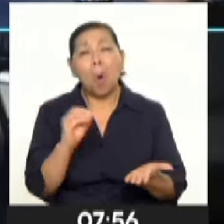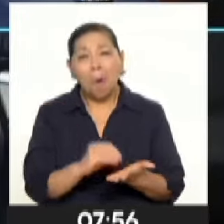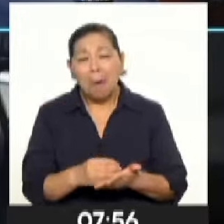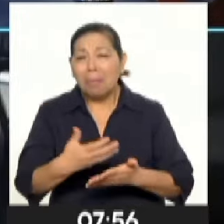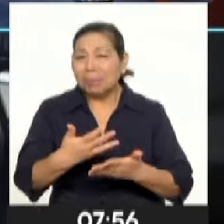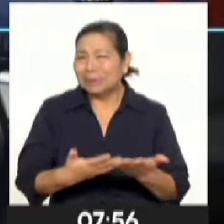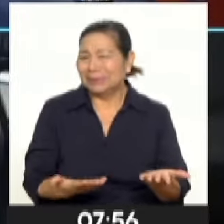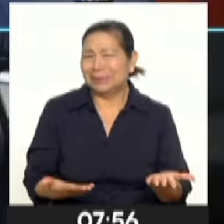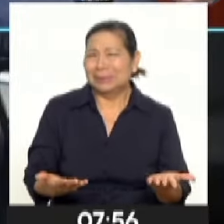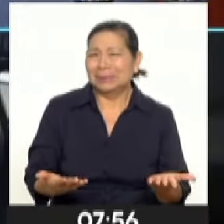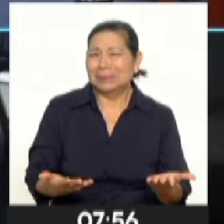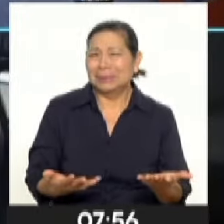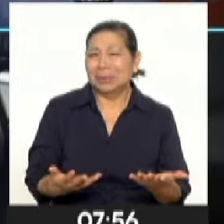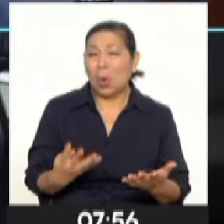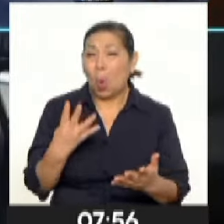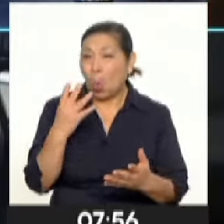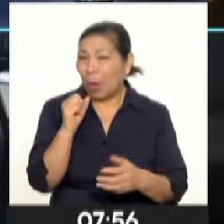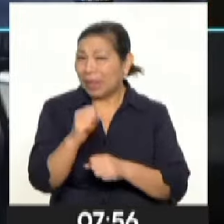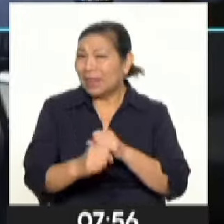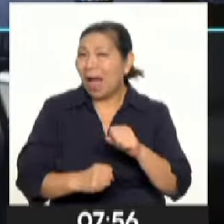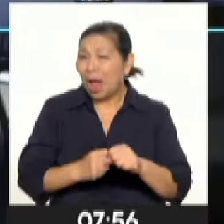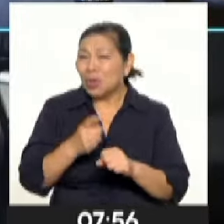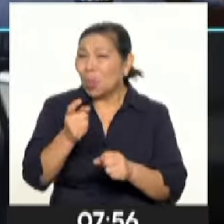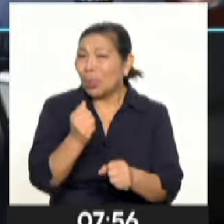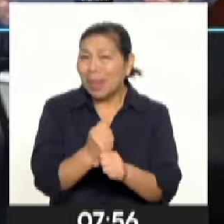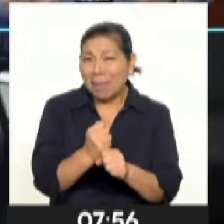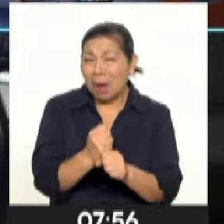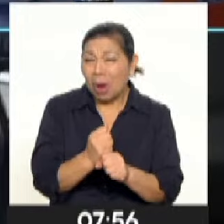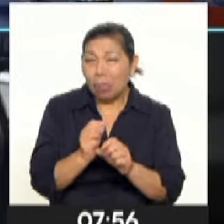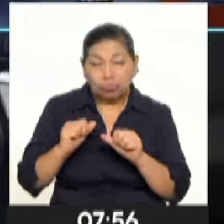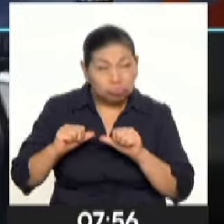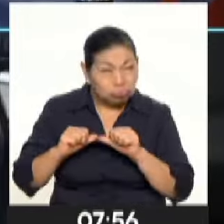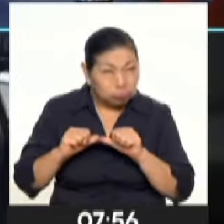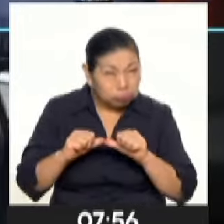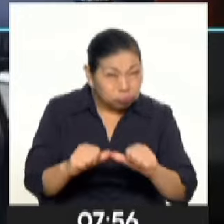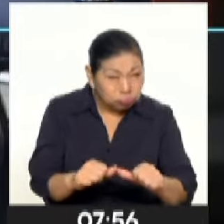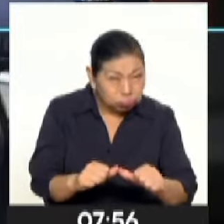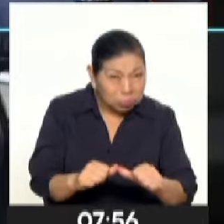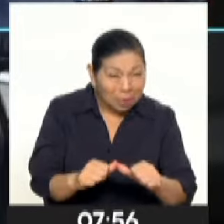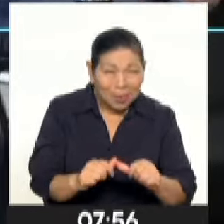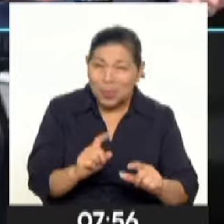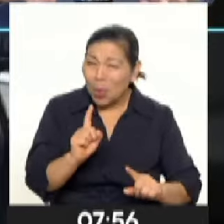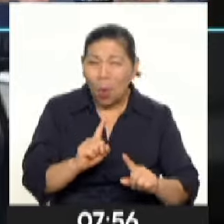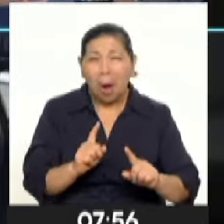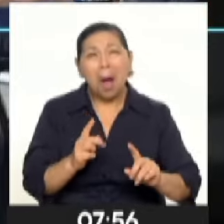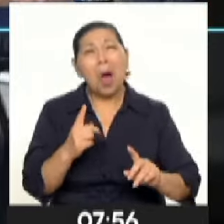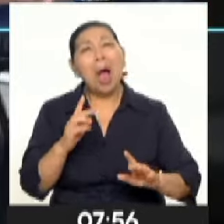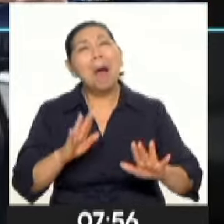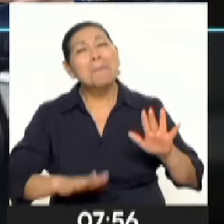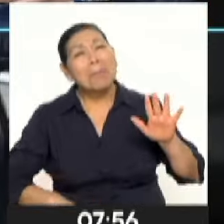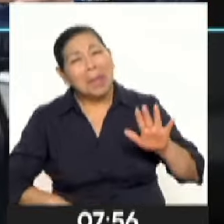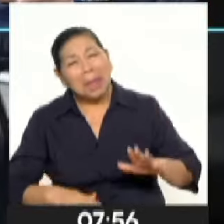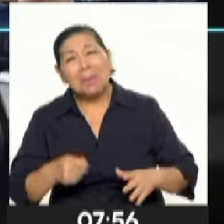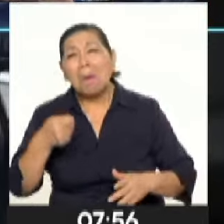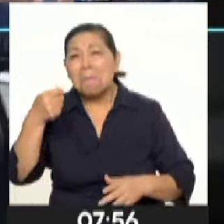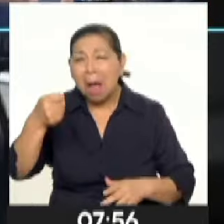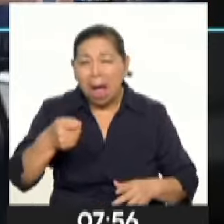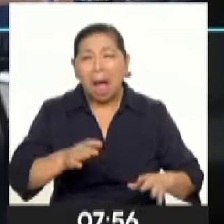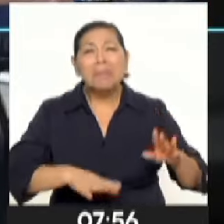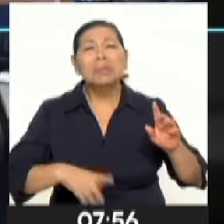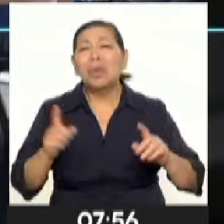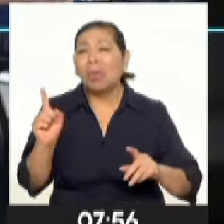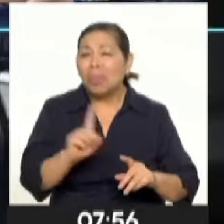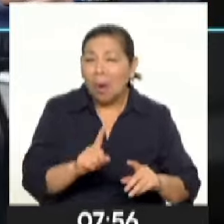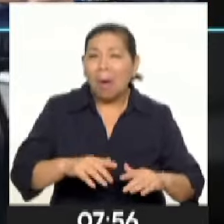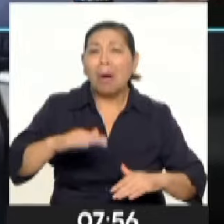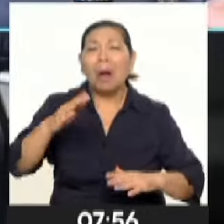planilla. Entonces, claro, de los 40 años de vida laboral, aportas 4, 5, 7, 10 años y evidentemente en esa forma